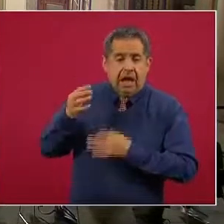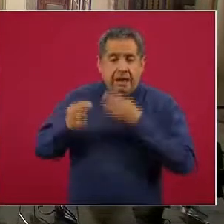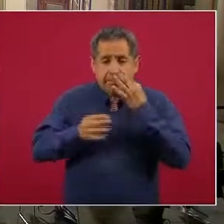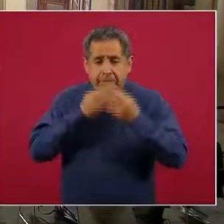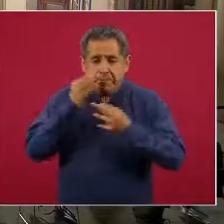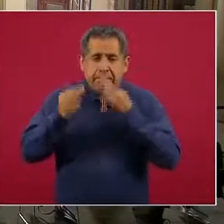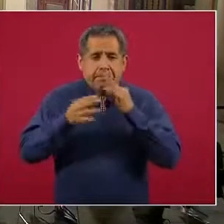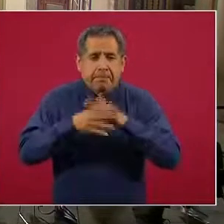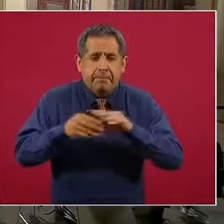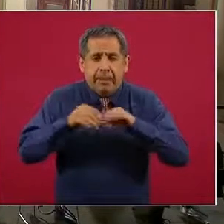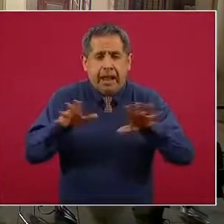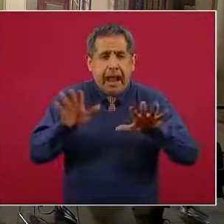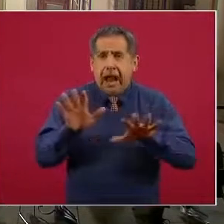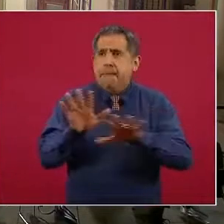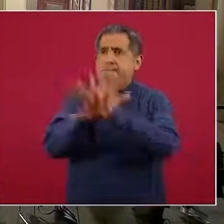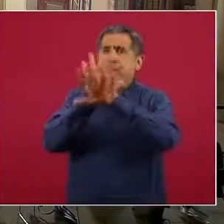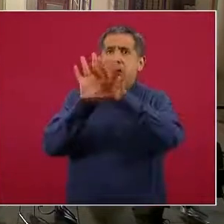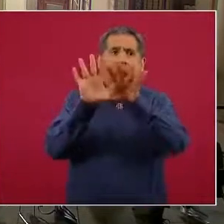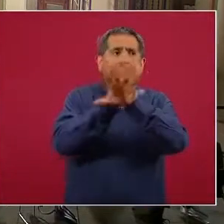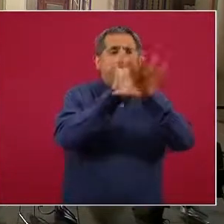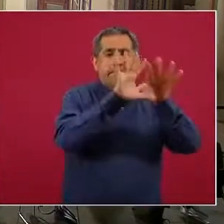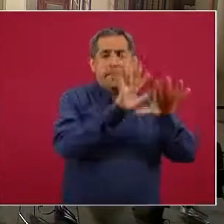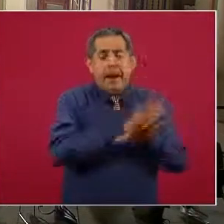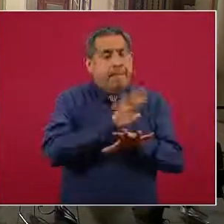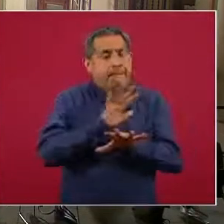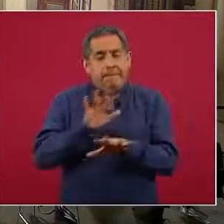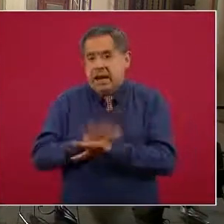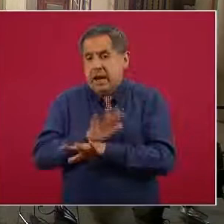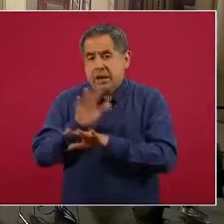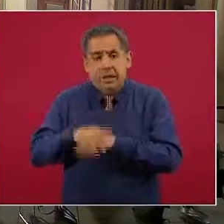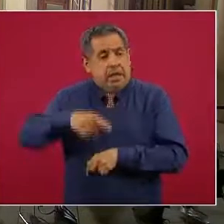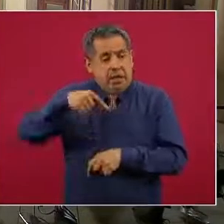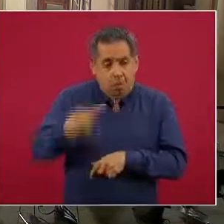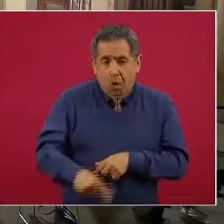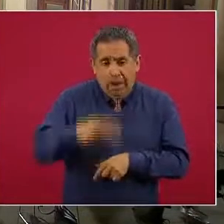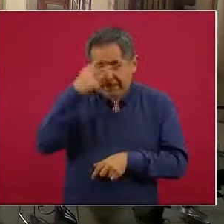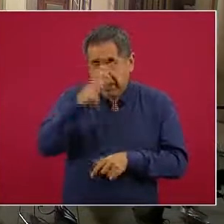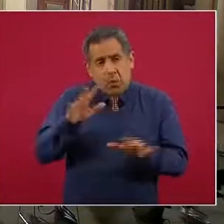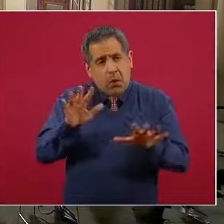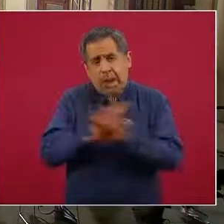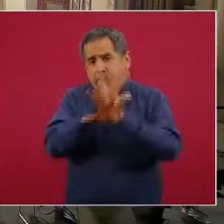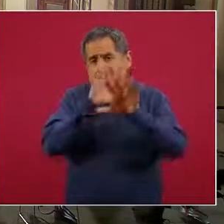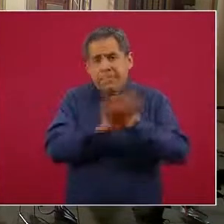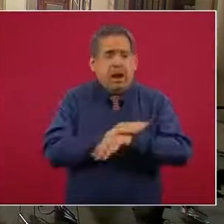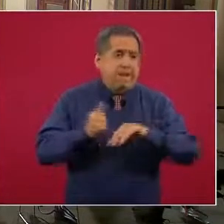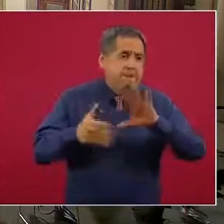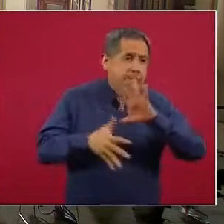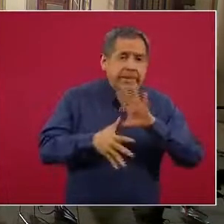propagación son cambiantes. Son cambiantes en el mundo, son cambiantes en México, son cambiantes en América,